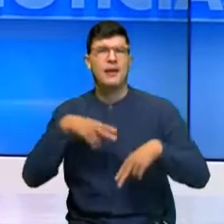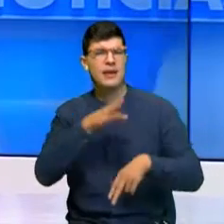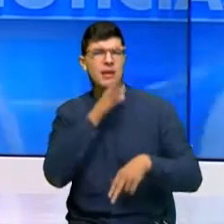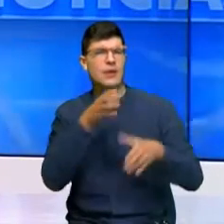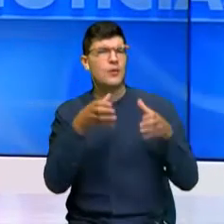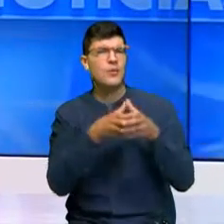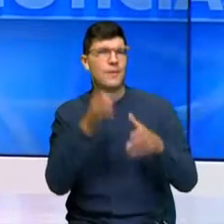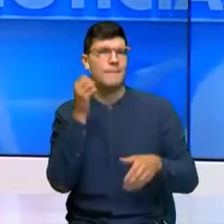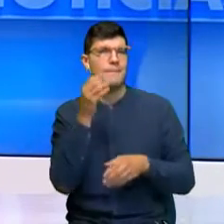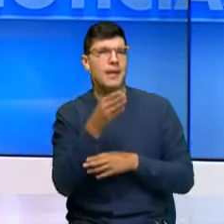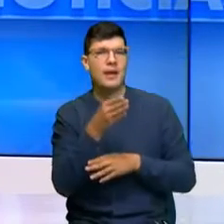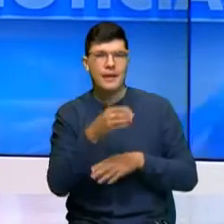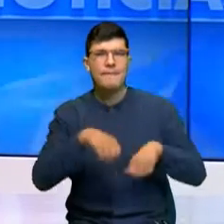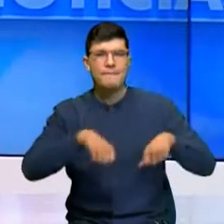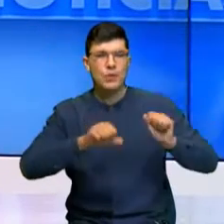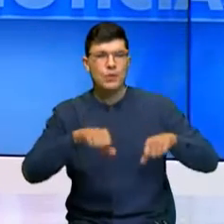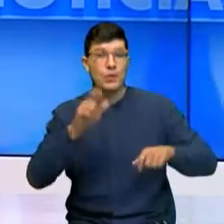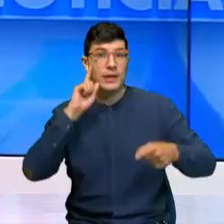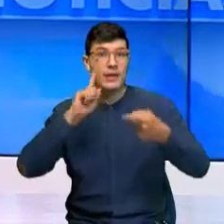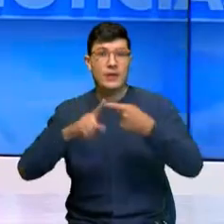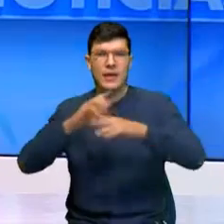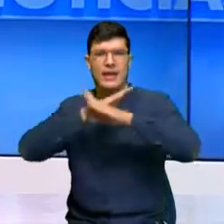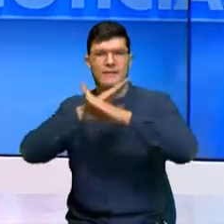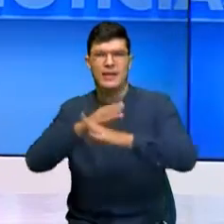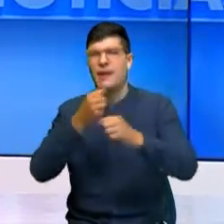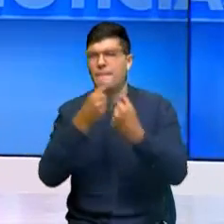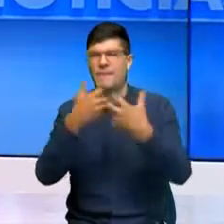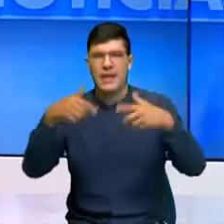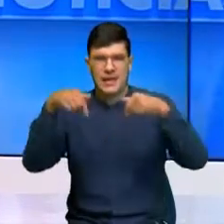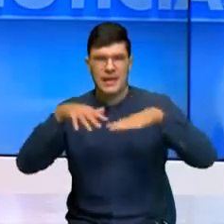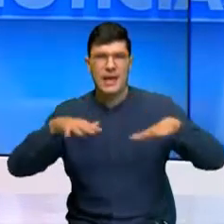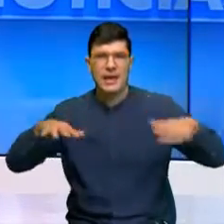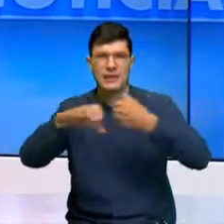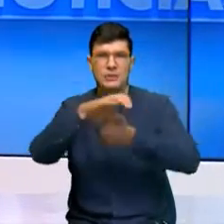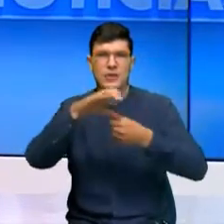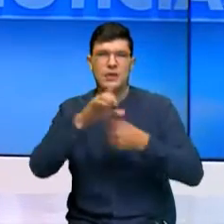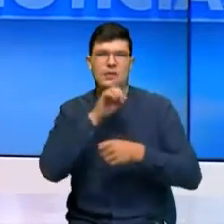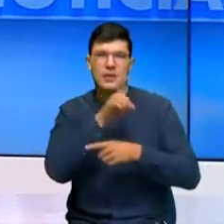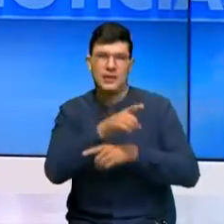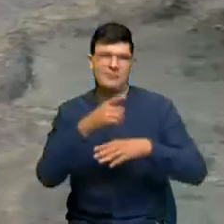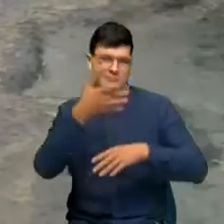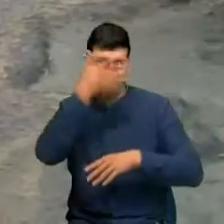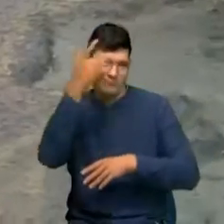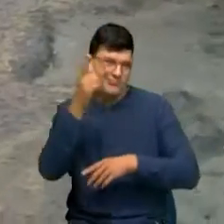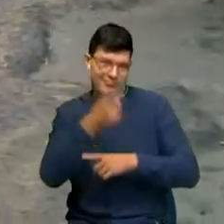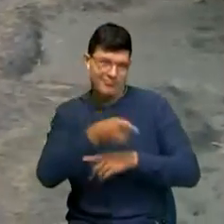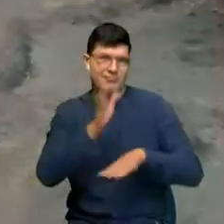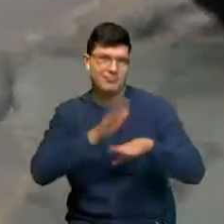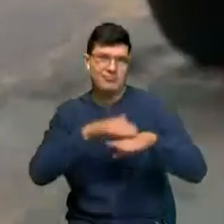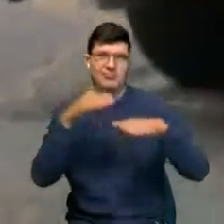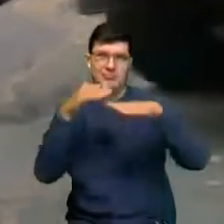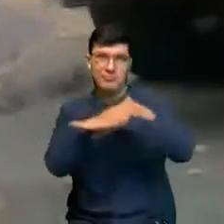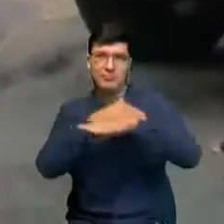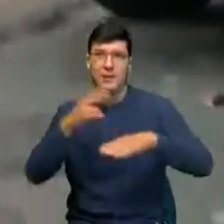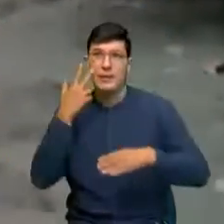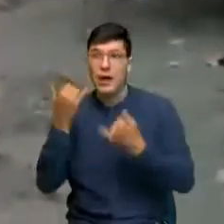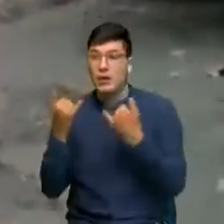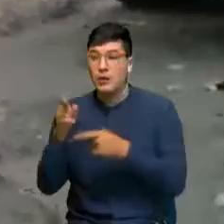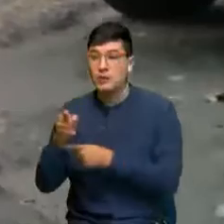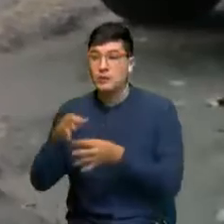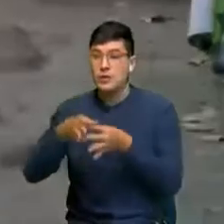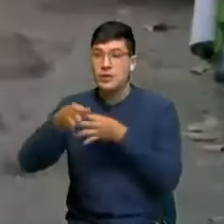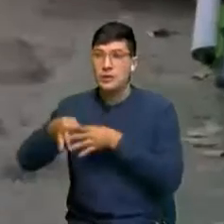busca reducir el número de accidentes en el área metropolitana por el mal estado de las vías el turno fue para floridablanca